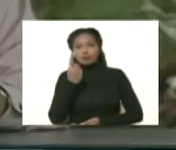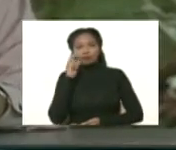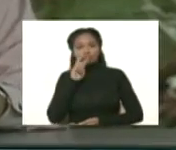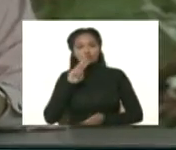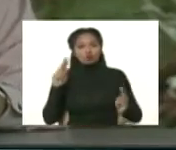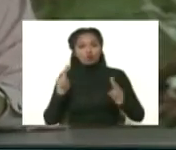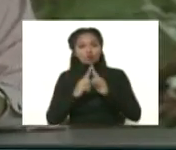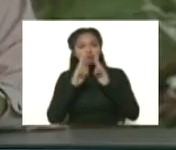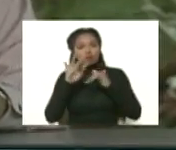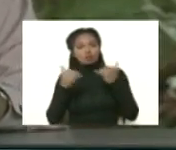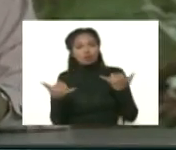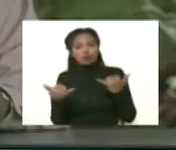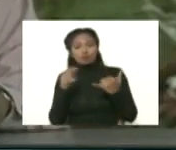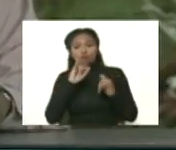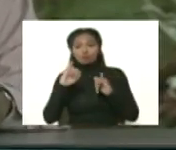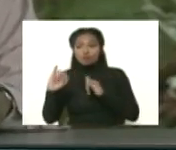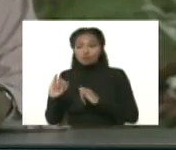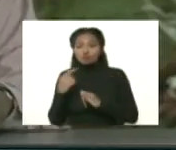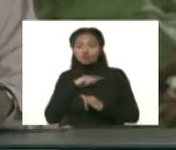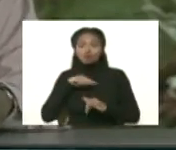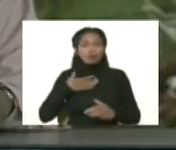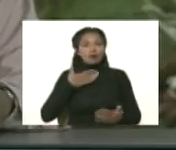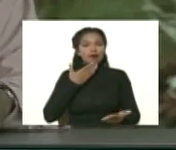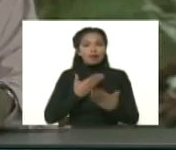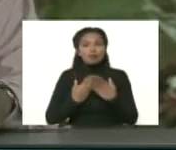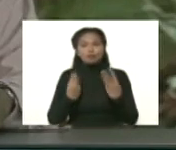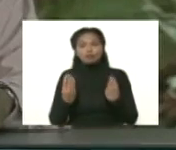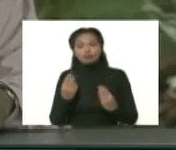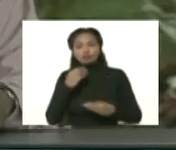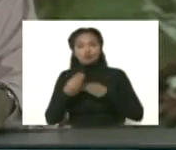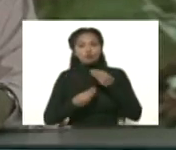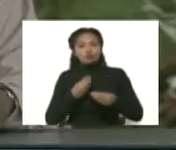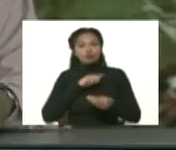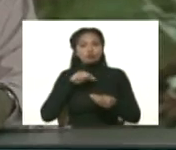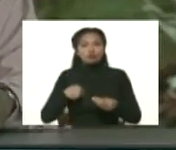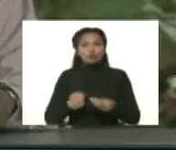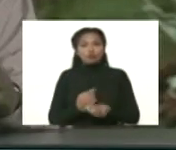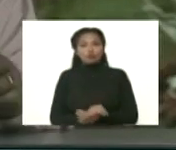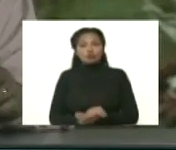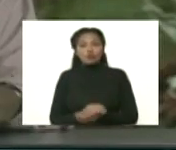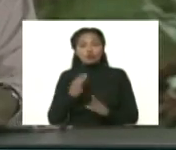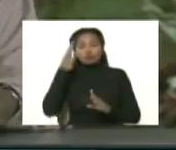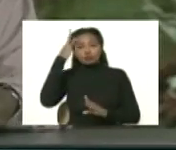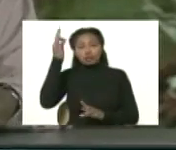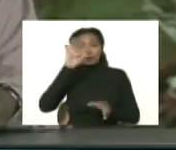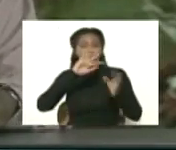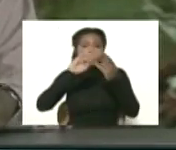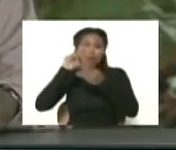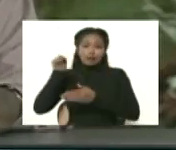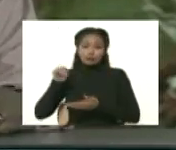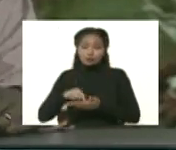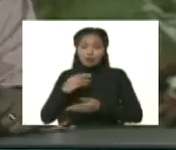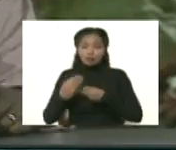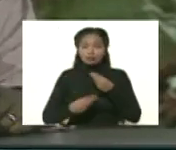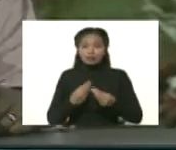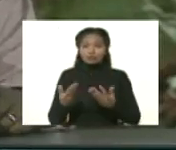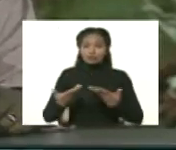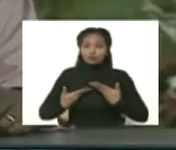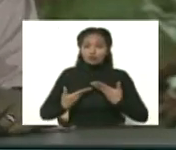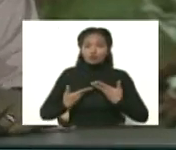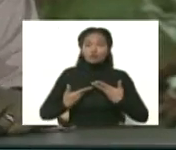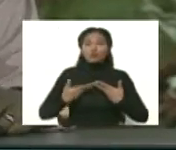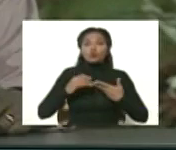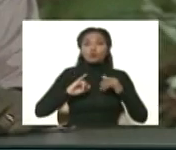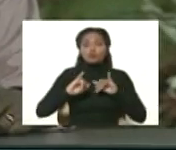nos encontramos. Usted, nosotros le agradecemos mucho, nos creó nada menos que el Consejo Nacional, ¿verdad? El